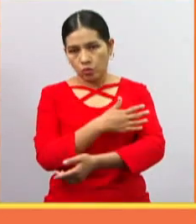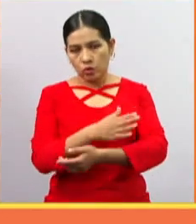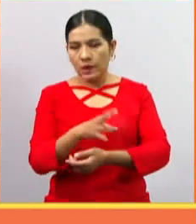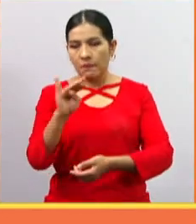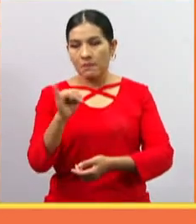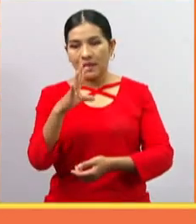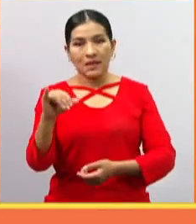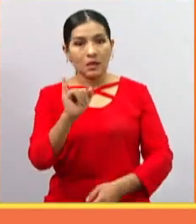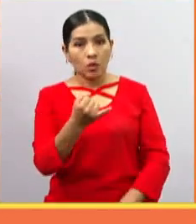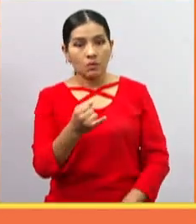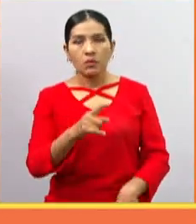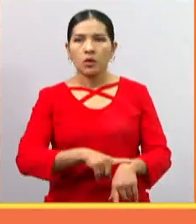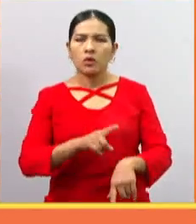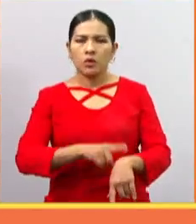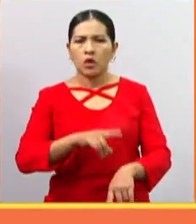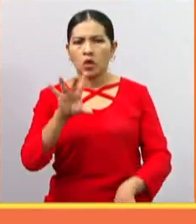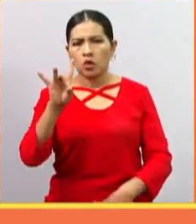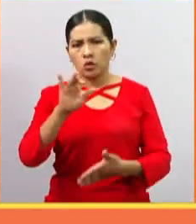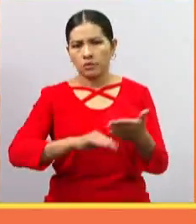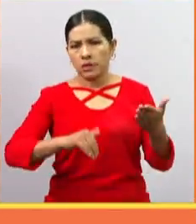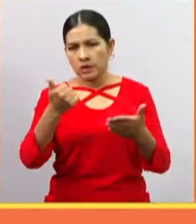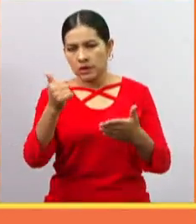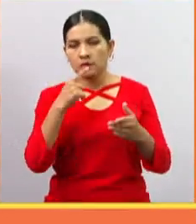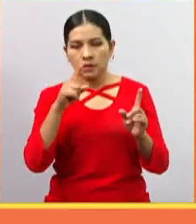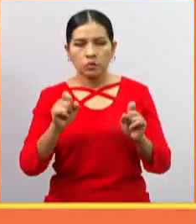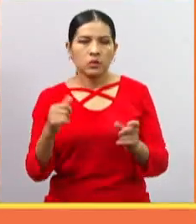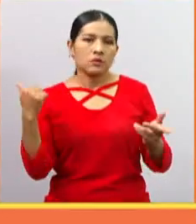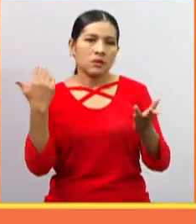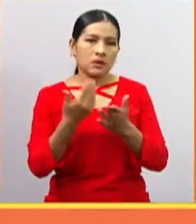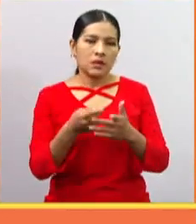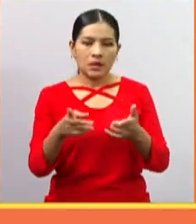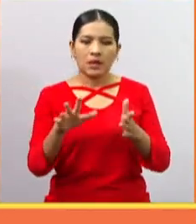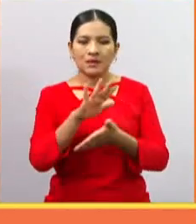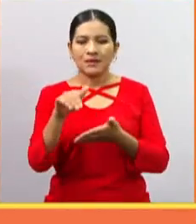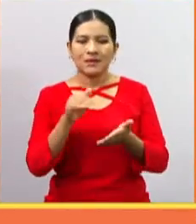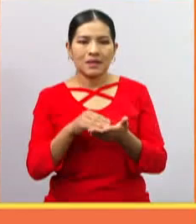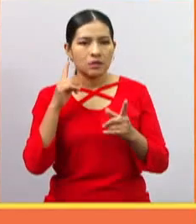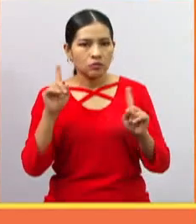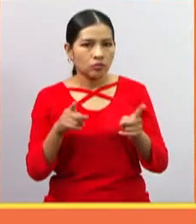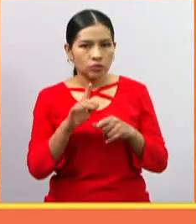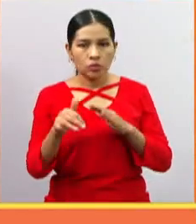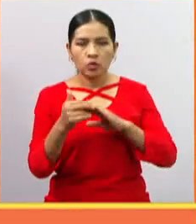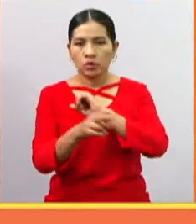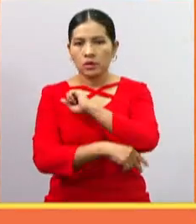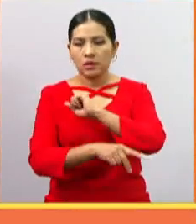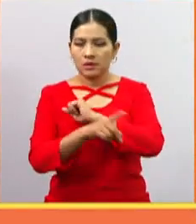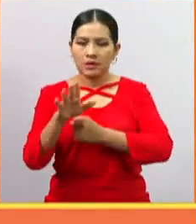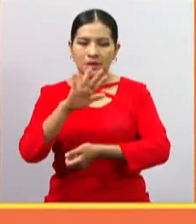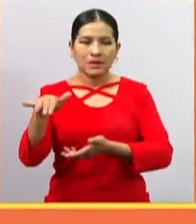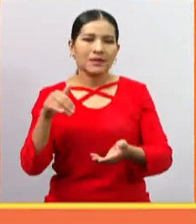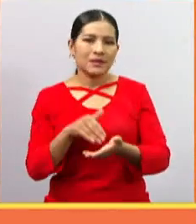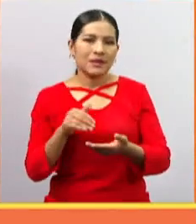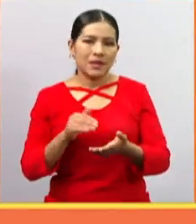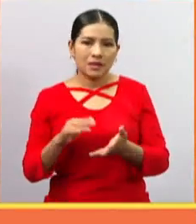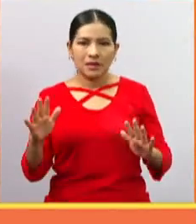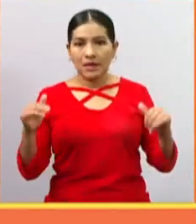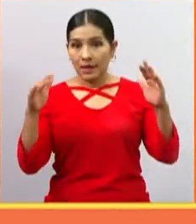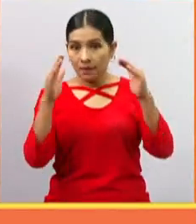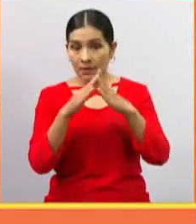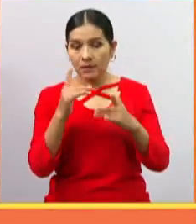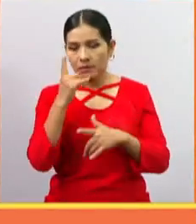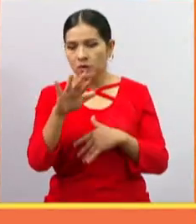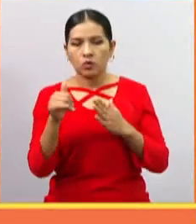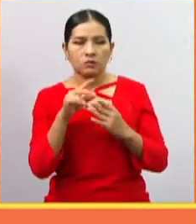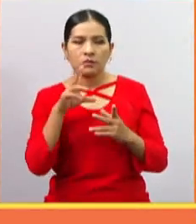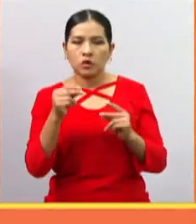a partir de las 8 menos 10, ustedes pueden llegar 7 y media al Centro Sinfónico Nacional en pleno centro de la ciudad de La Paz para no